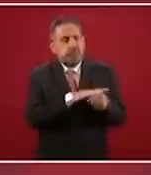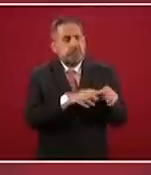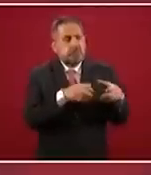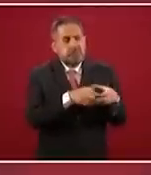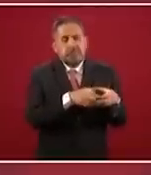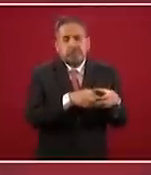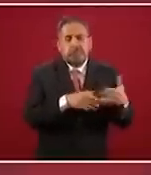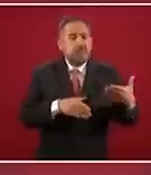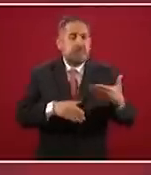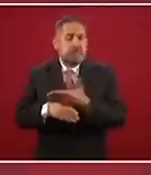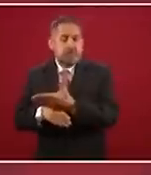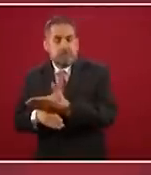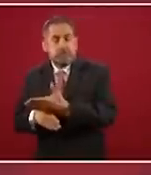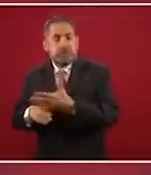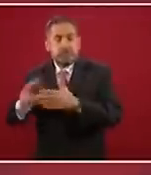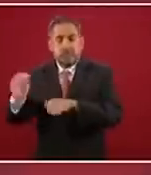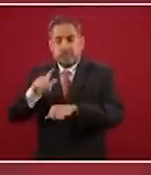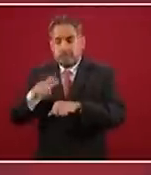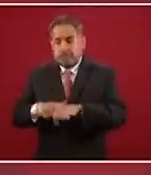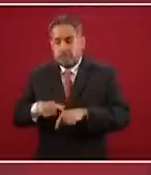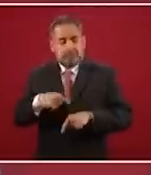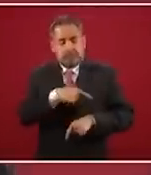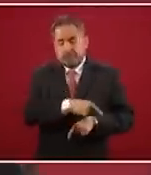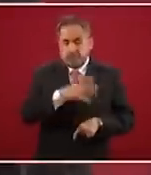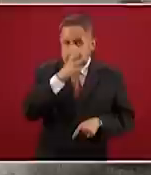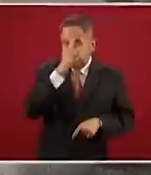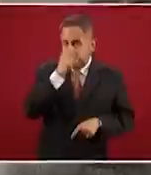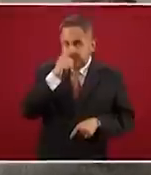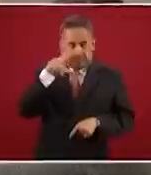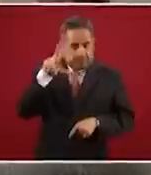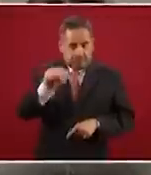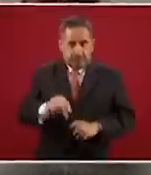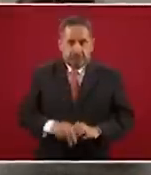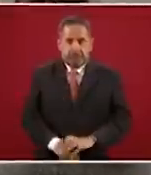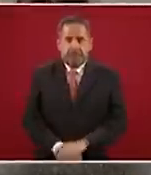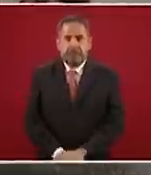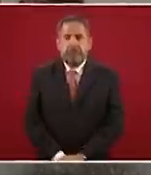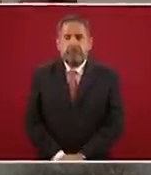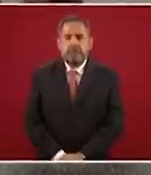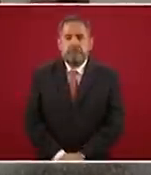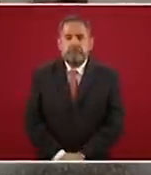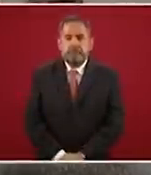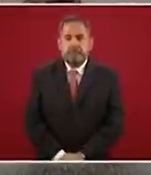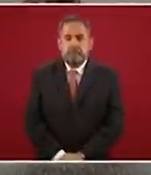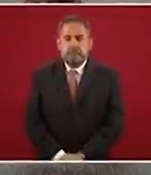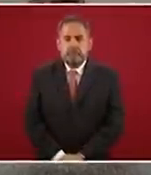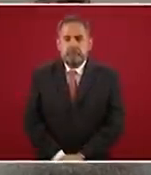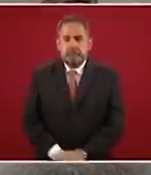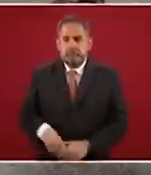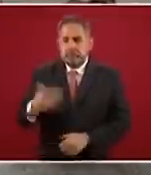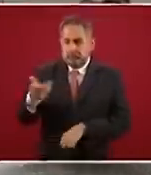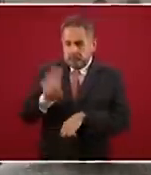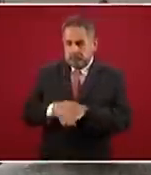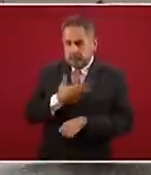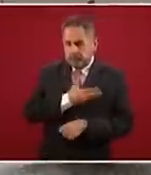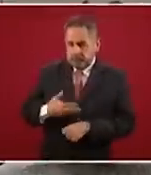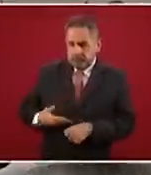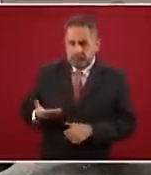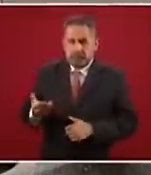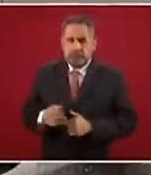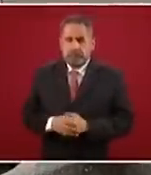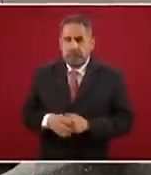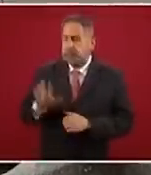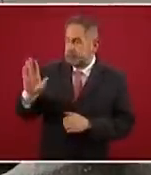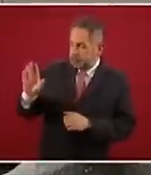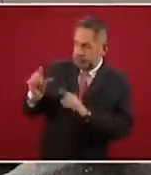invadiendo atribuciones federales. Gracias. ¿Me permite una segunda pregunta, presidente? Sí, nada